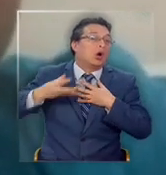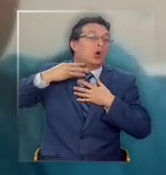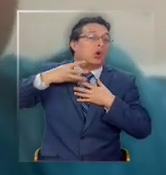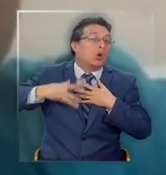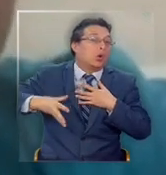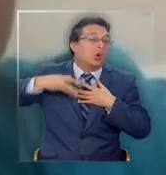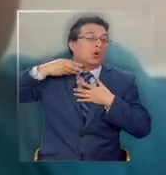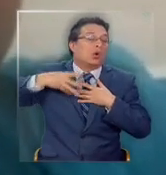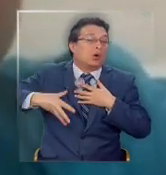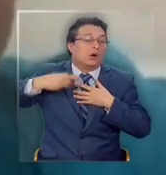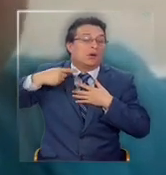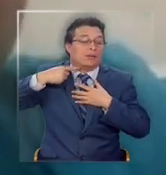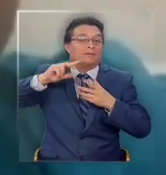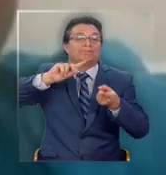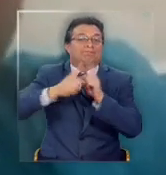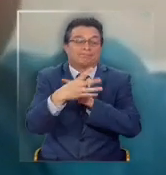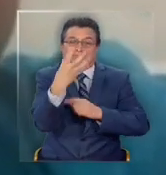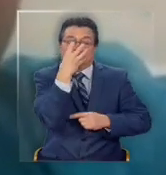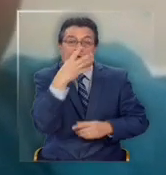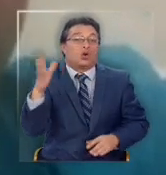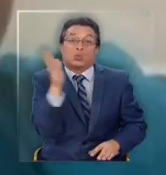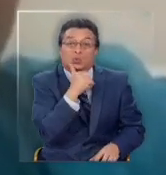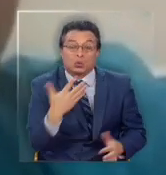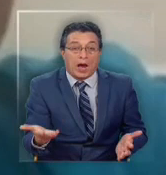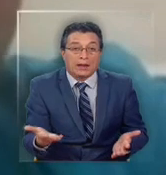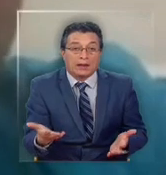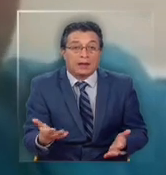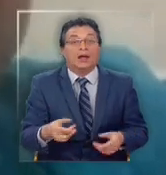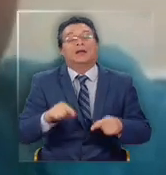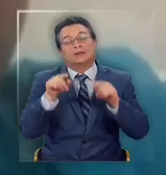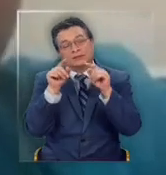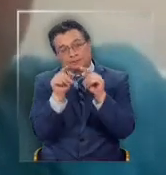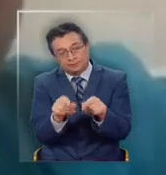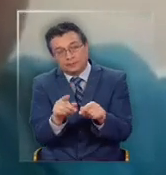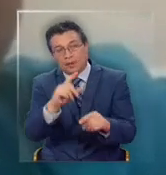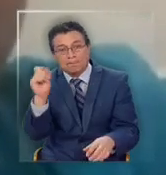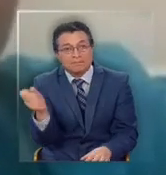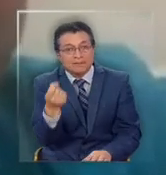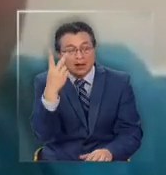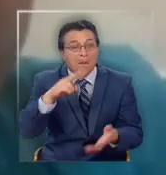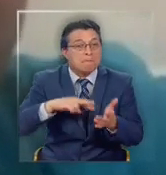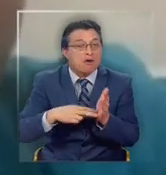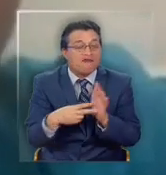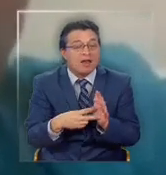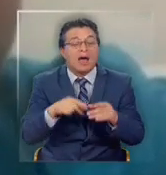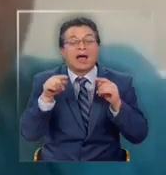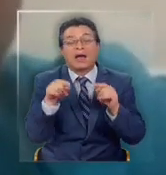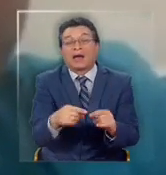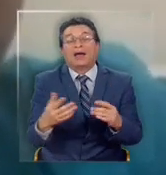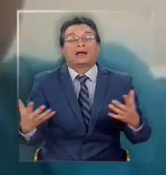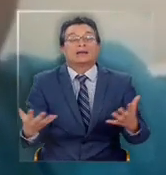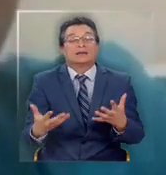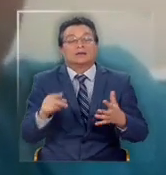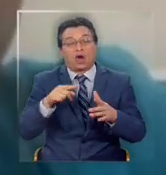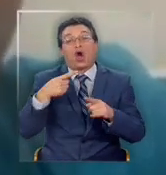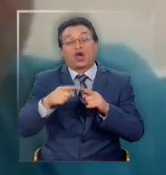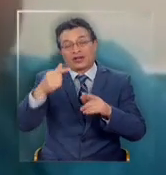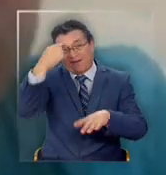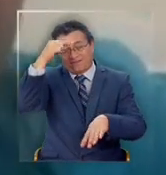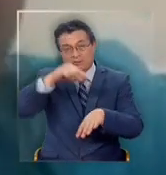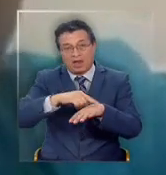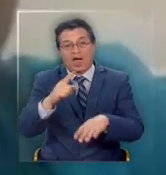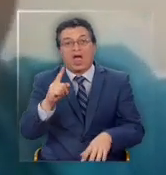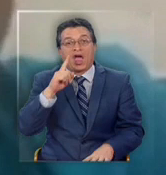realizar traqueostomías en pacientes de ventilación prolongada. ¿Cuál es el principal problema que tiene el COVID respecto a otras enfermedades como la